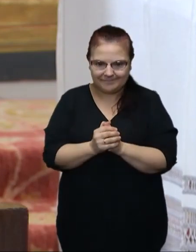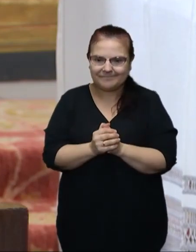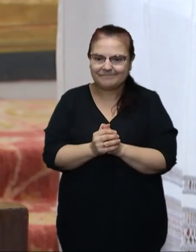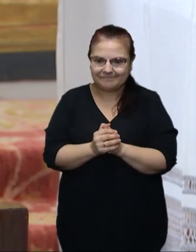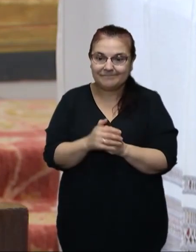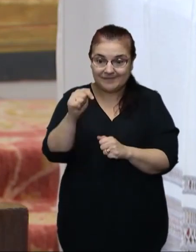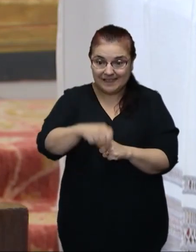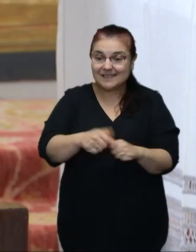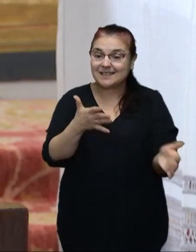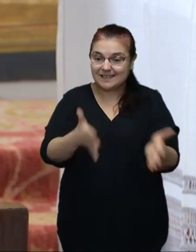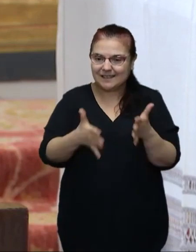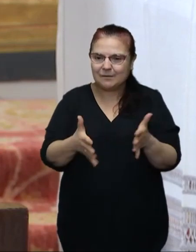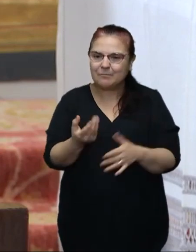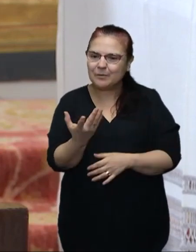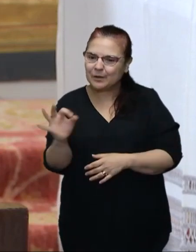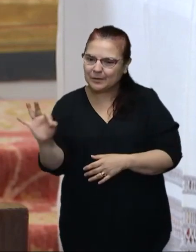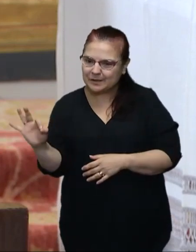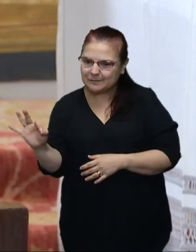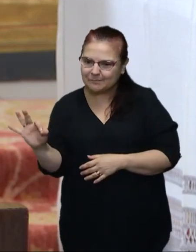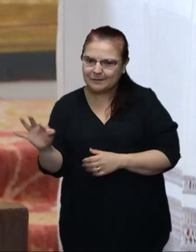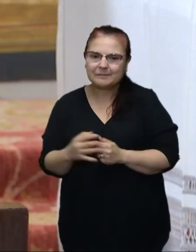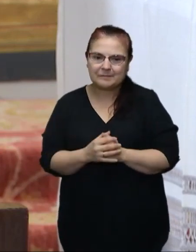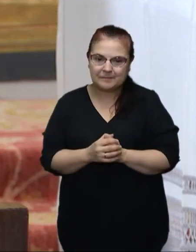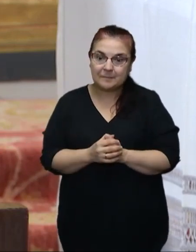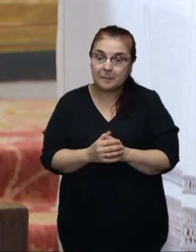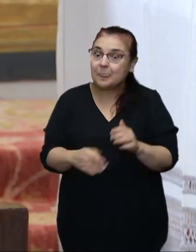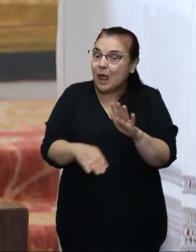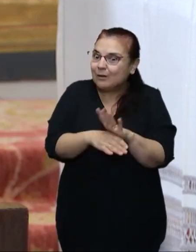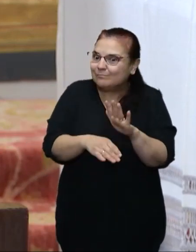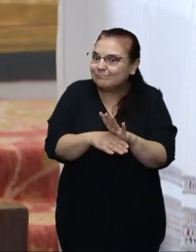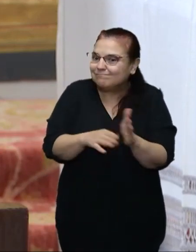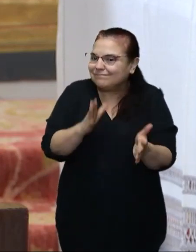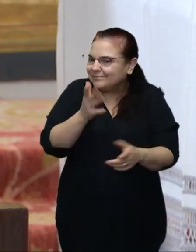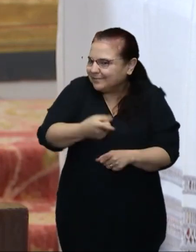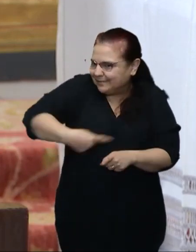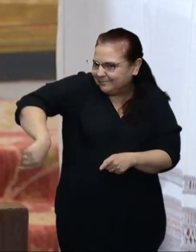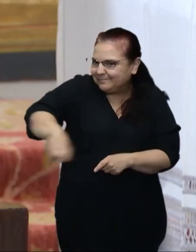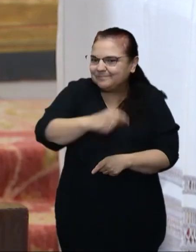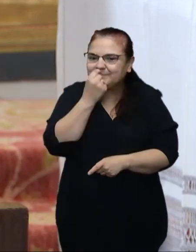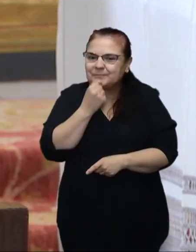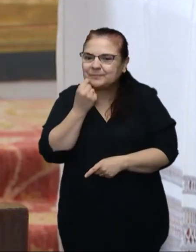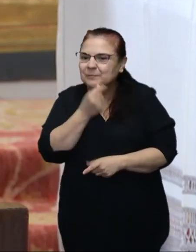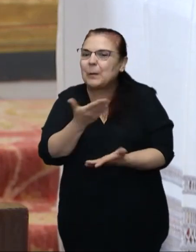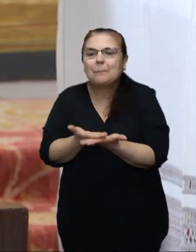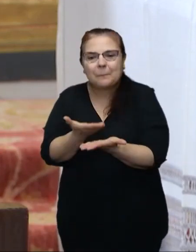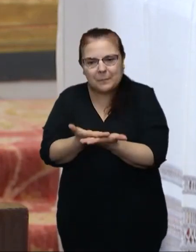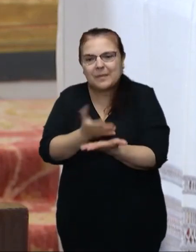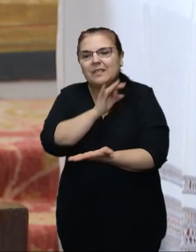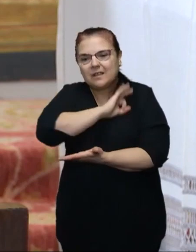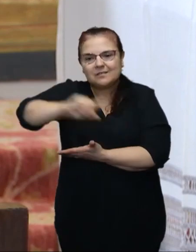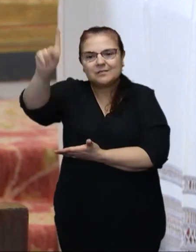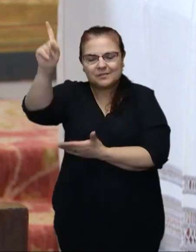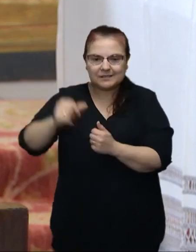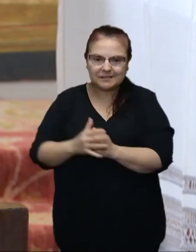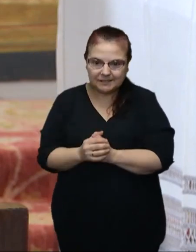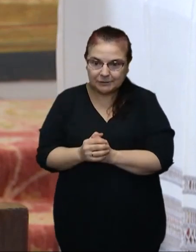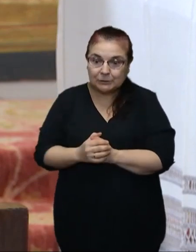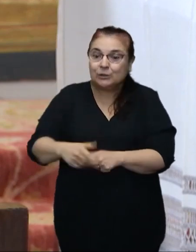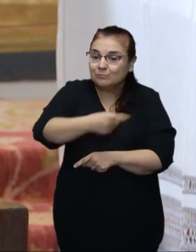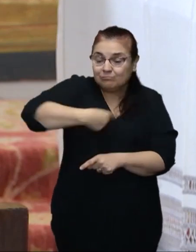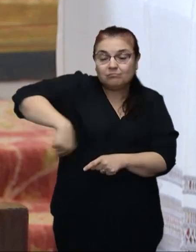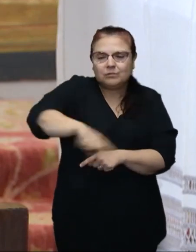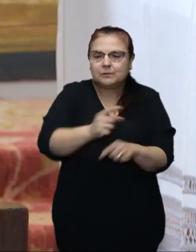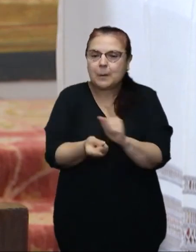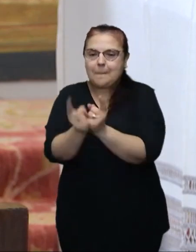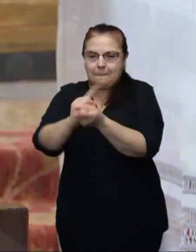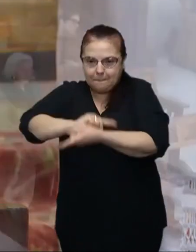en este tiempo de Cuaresma. Pues vamos a seguir con nuestra Eucaristía pidiéndole al Señor que nuestra